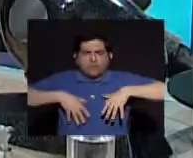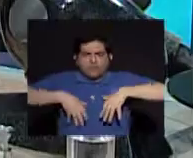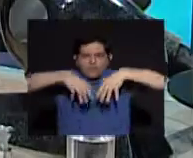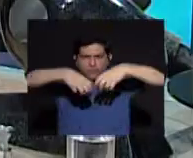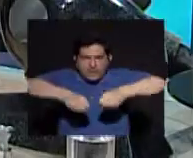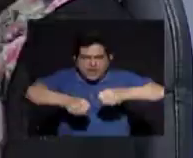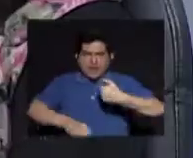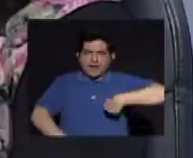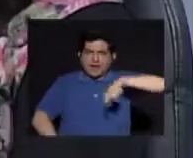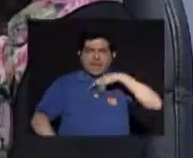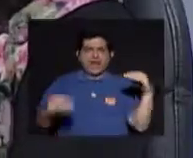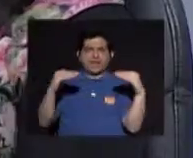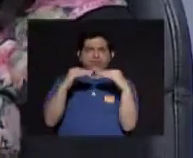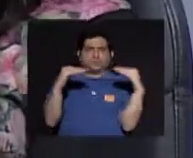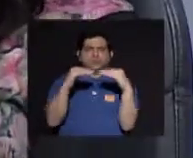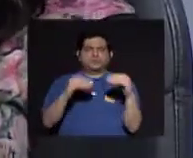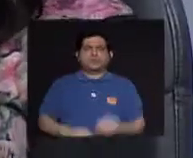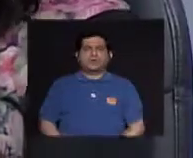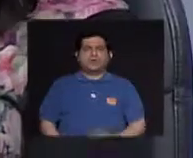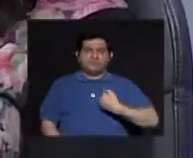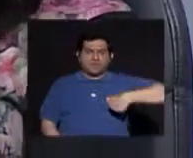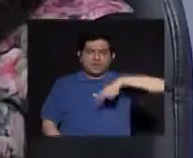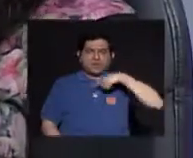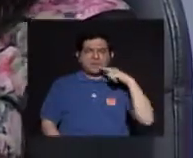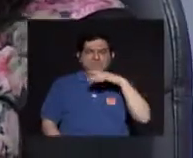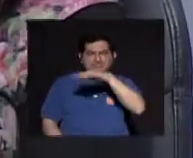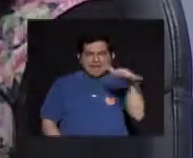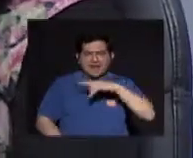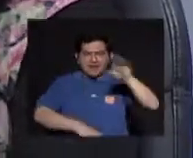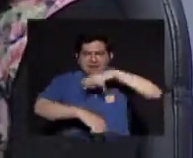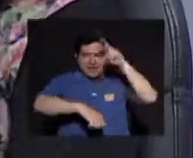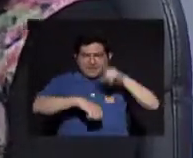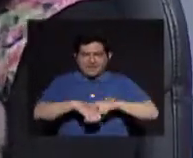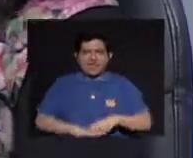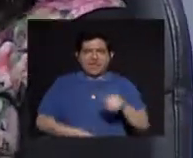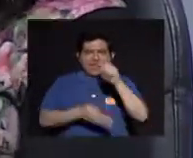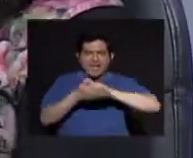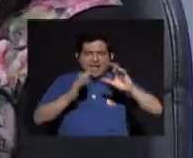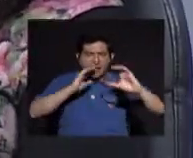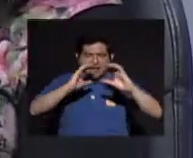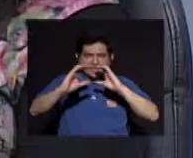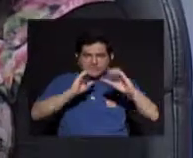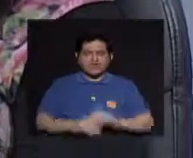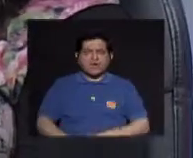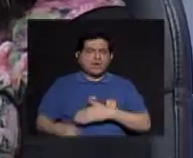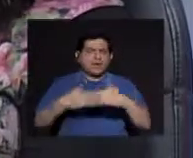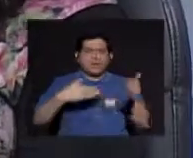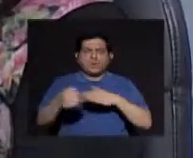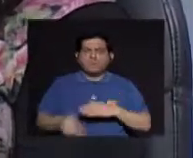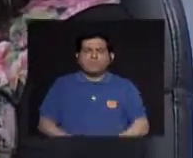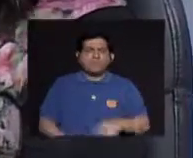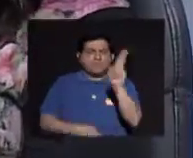un trabajo final de graduación, a nuestro nivel, en nuestra realidad nacional ahorita, digamos, en la Escuela de Comunicación, en cualquier universidad